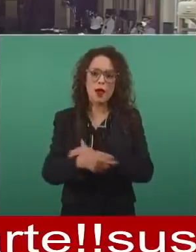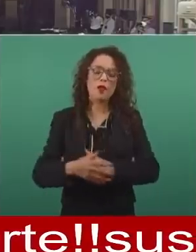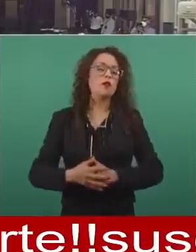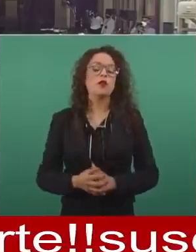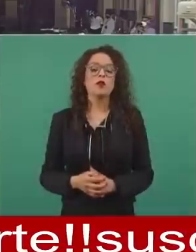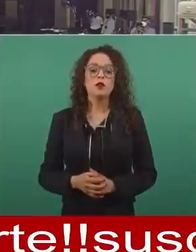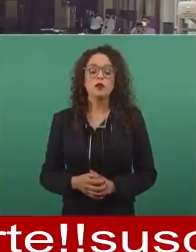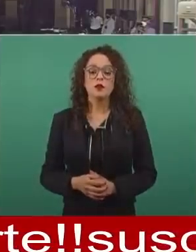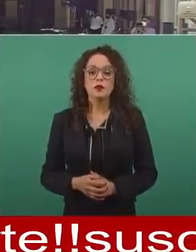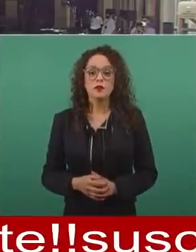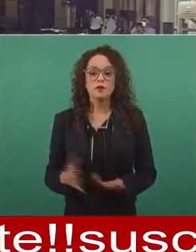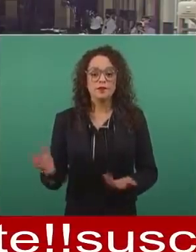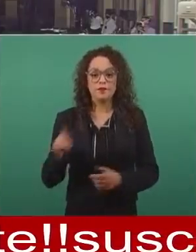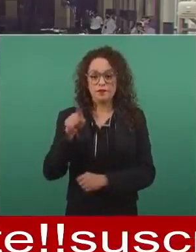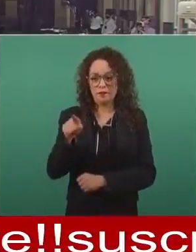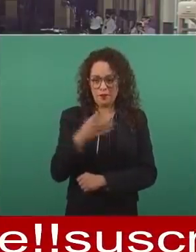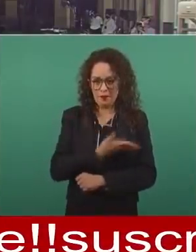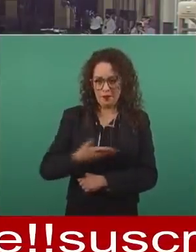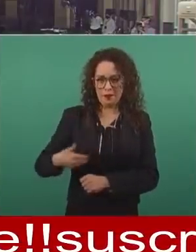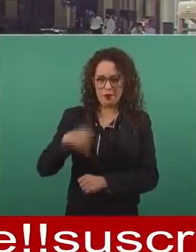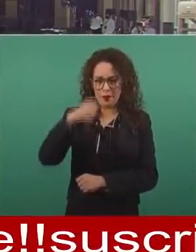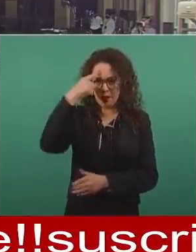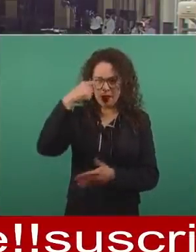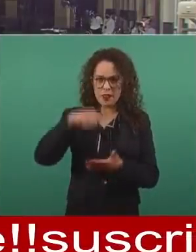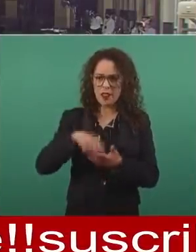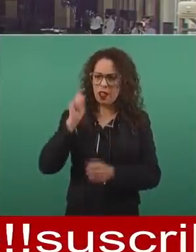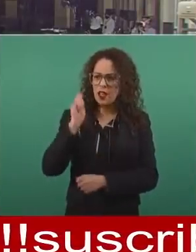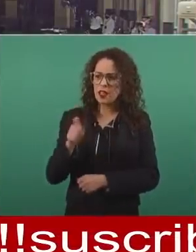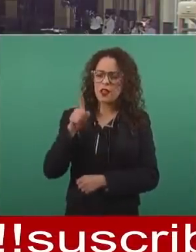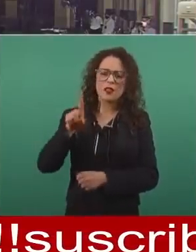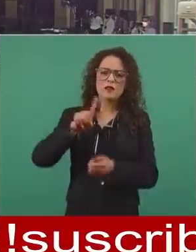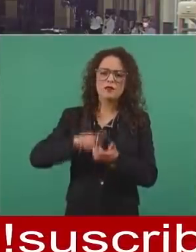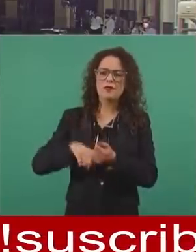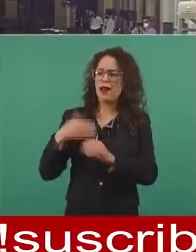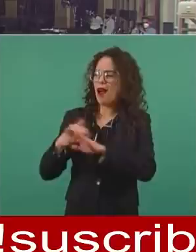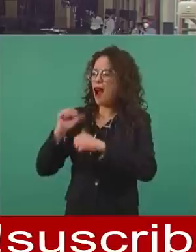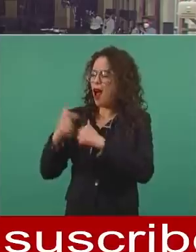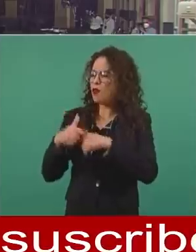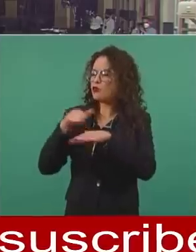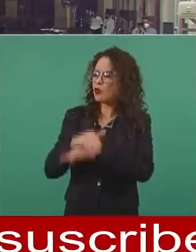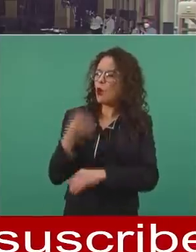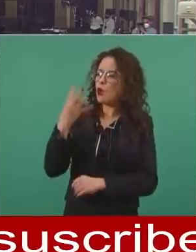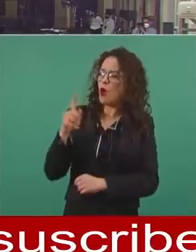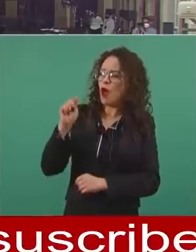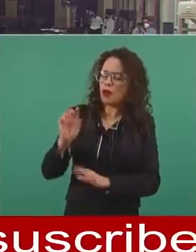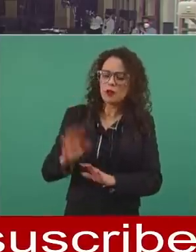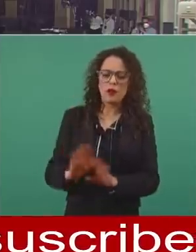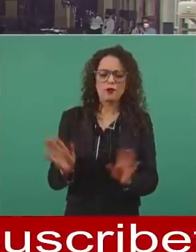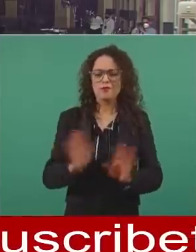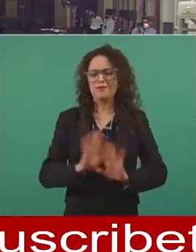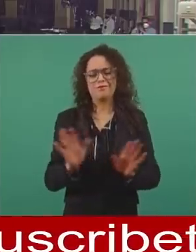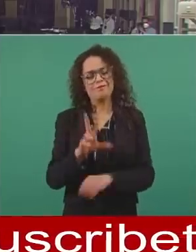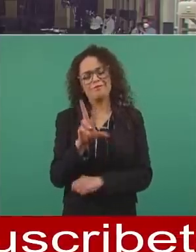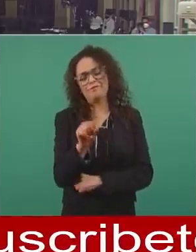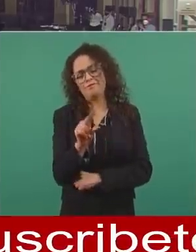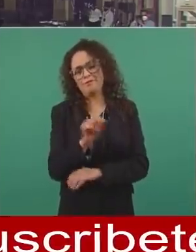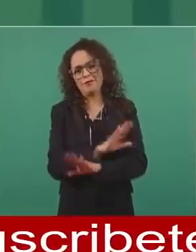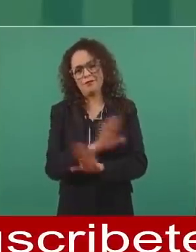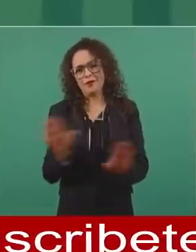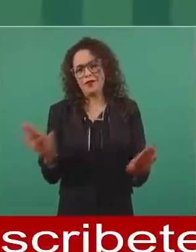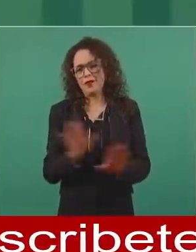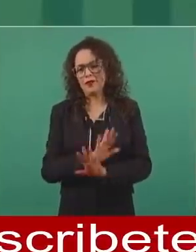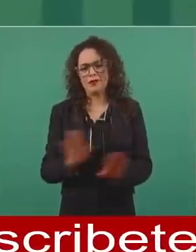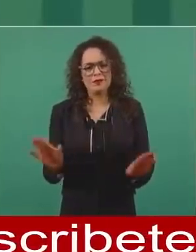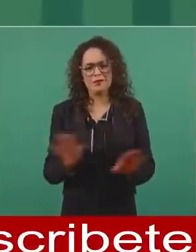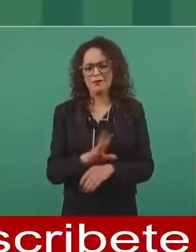que estas posibles filtraciones son fuego amigo en la 4T de cara al 2024? No, ese también es